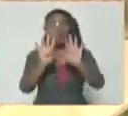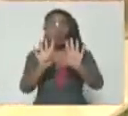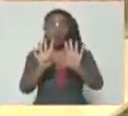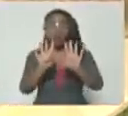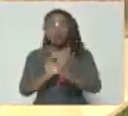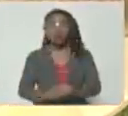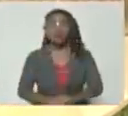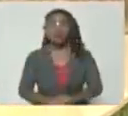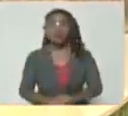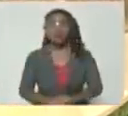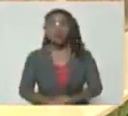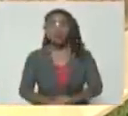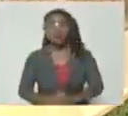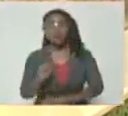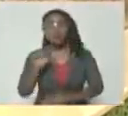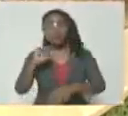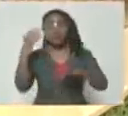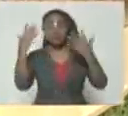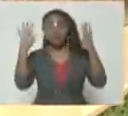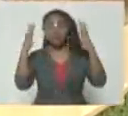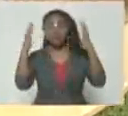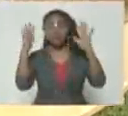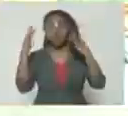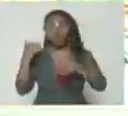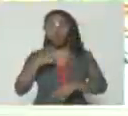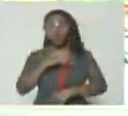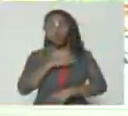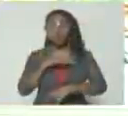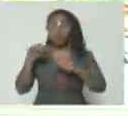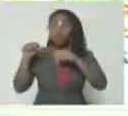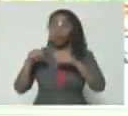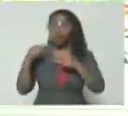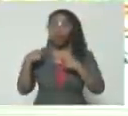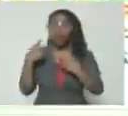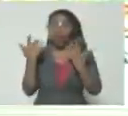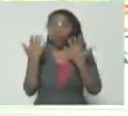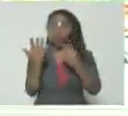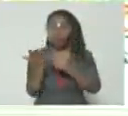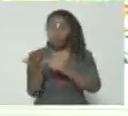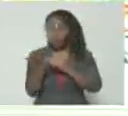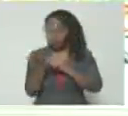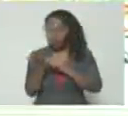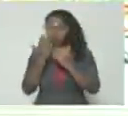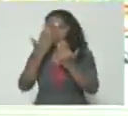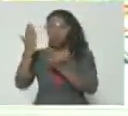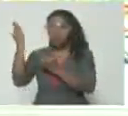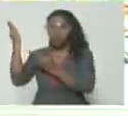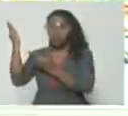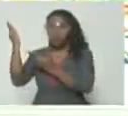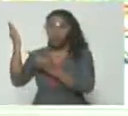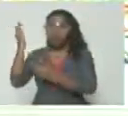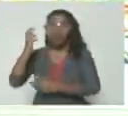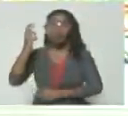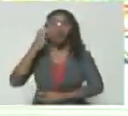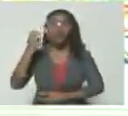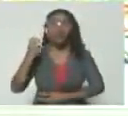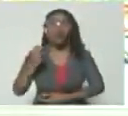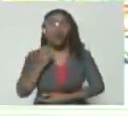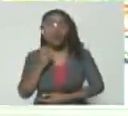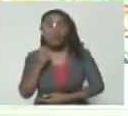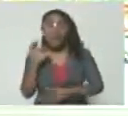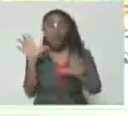Naguará, pues. Un aplauso, sí, pues. Fíjense realmente ustedes. Aquí lo tengo en la mano. Chocolate oscuro,